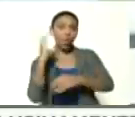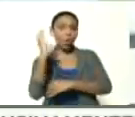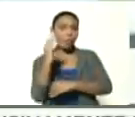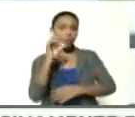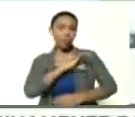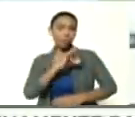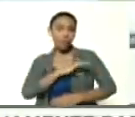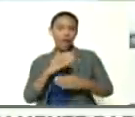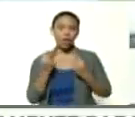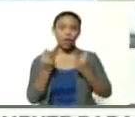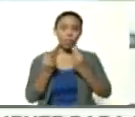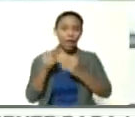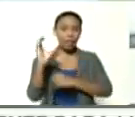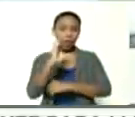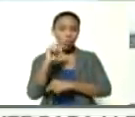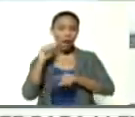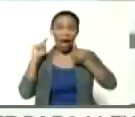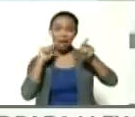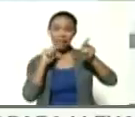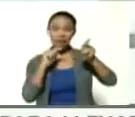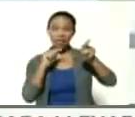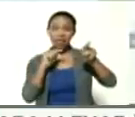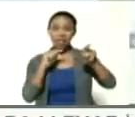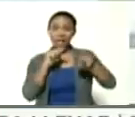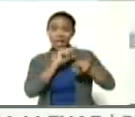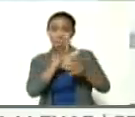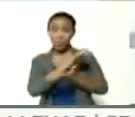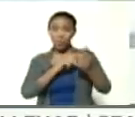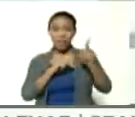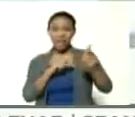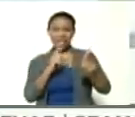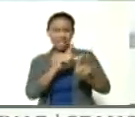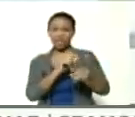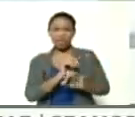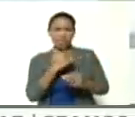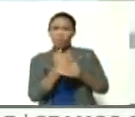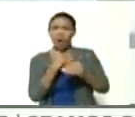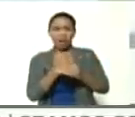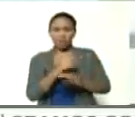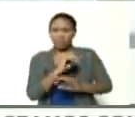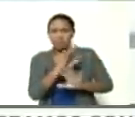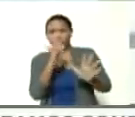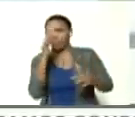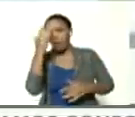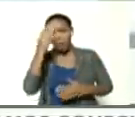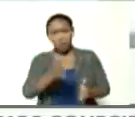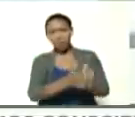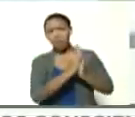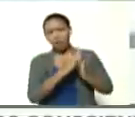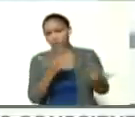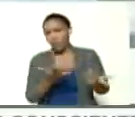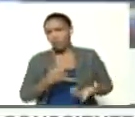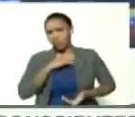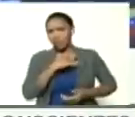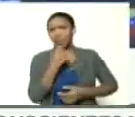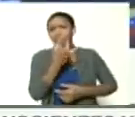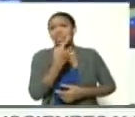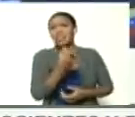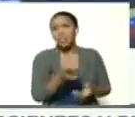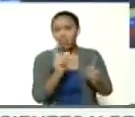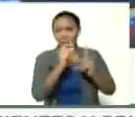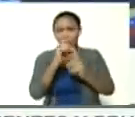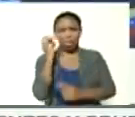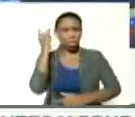colombiana, de la economía colombiana. No puede ser tan descarado un vocero de Colombia para decir semejante barbaridad.